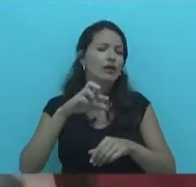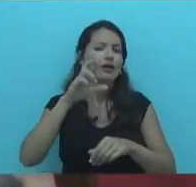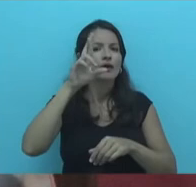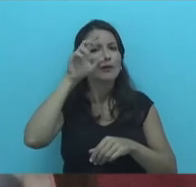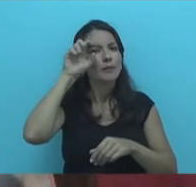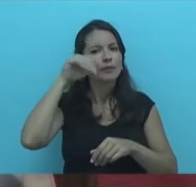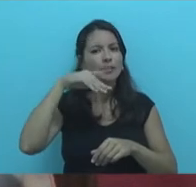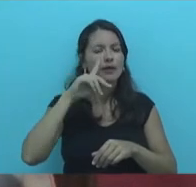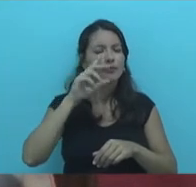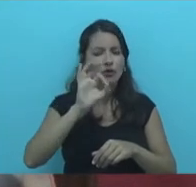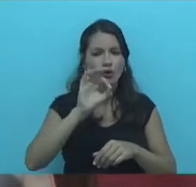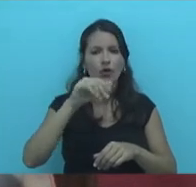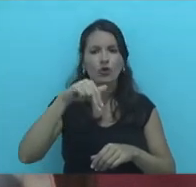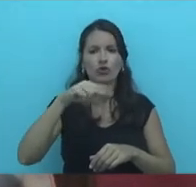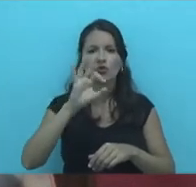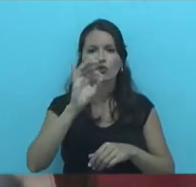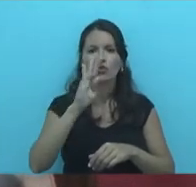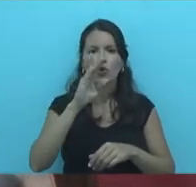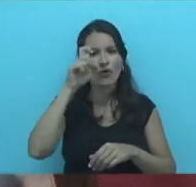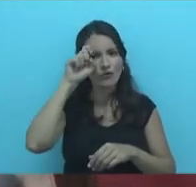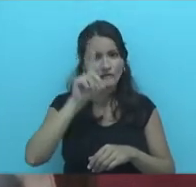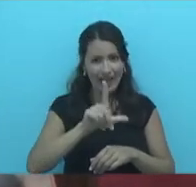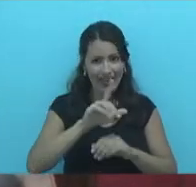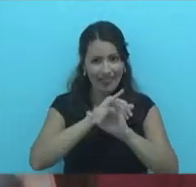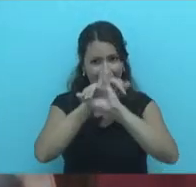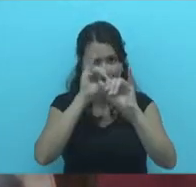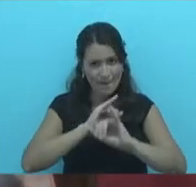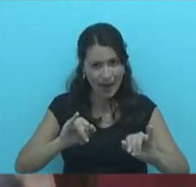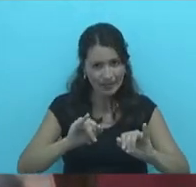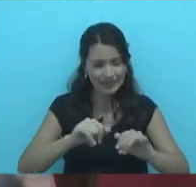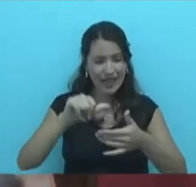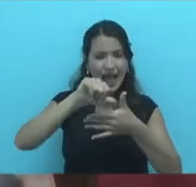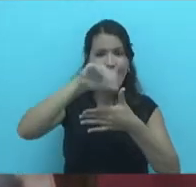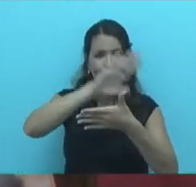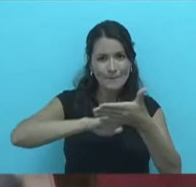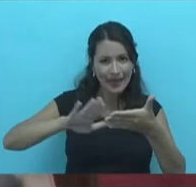en Latinoamérica y en Iberoamérica